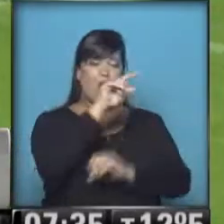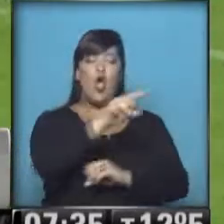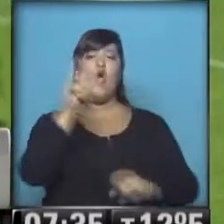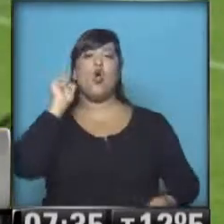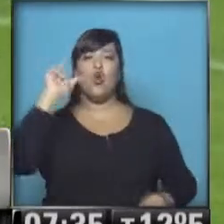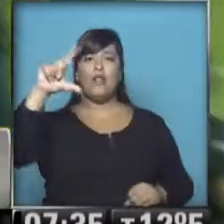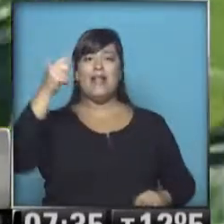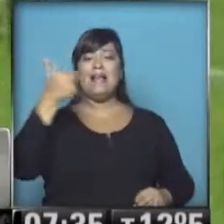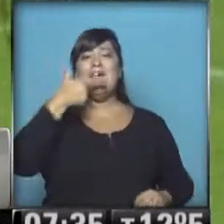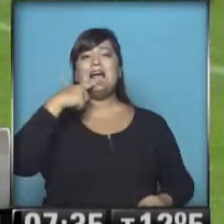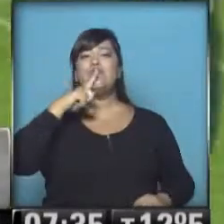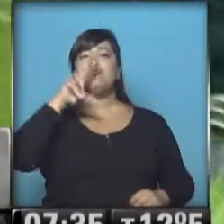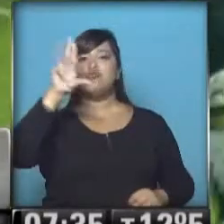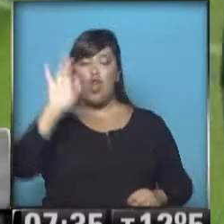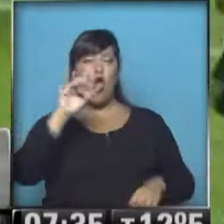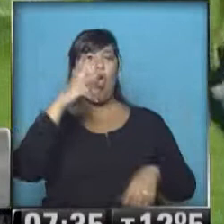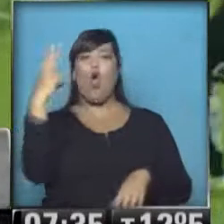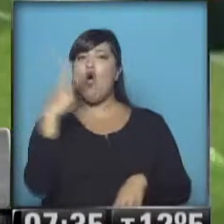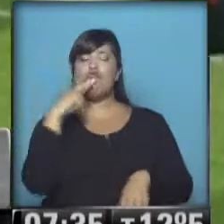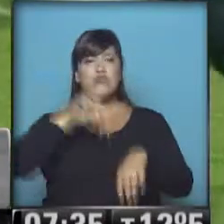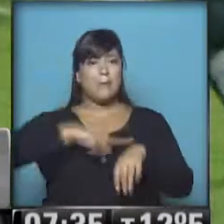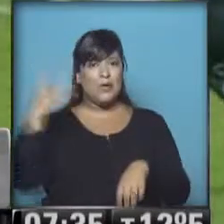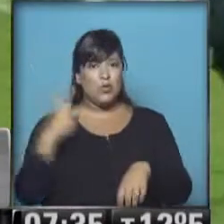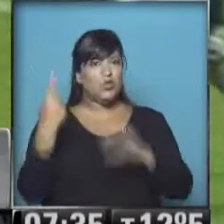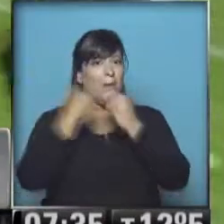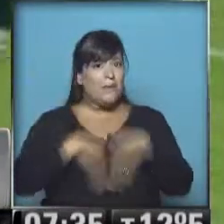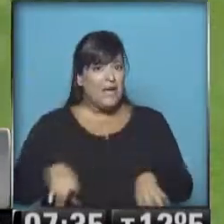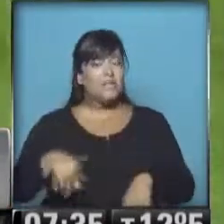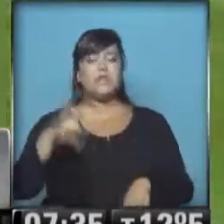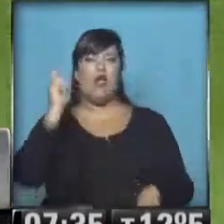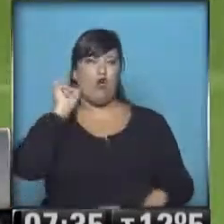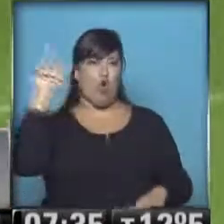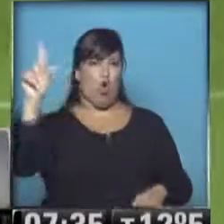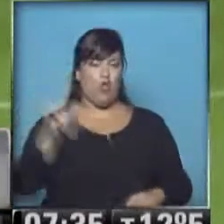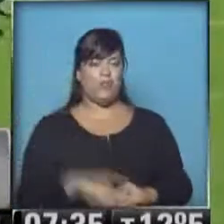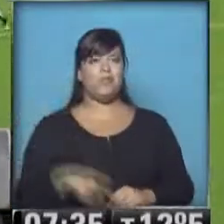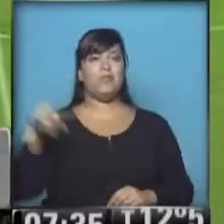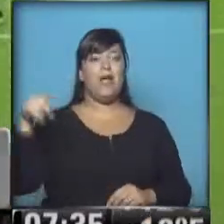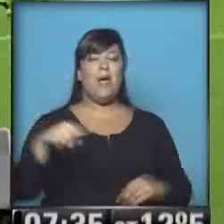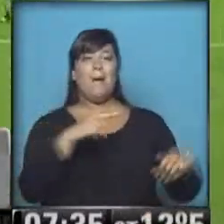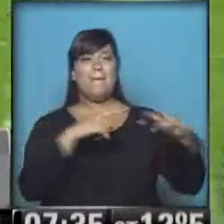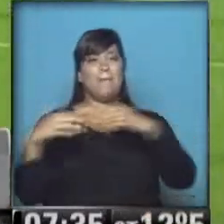los 11 del inicio del partido. Decíamos, partido correspondiente